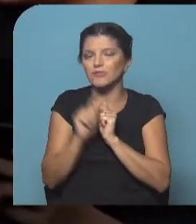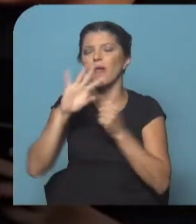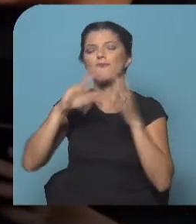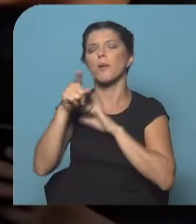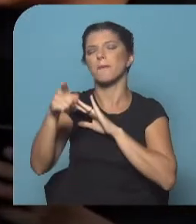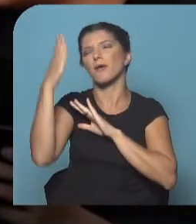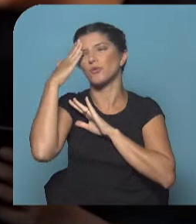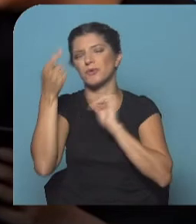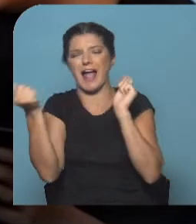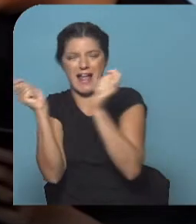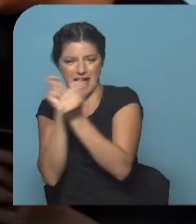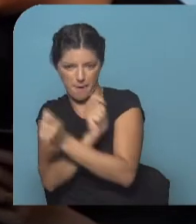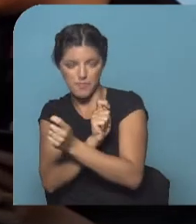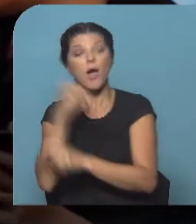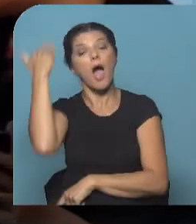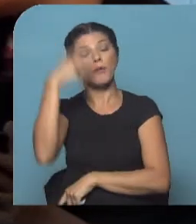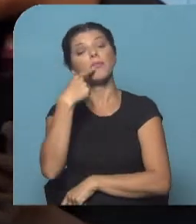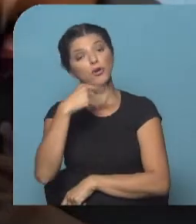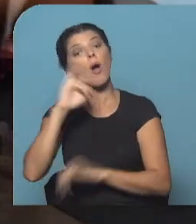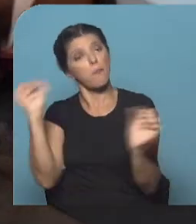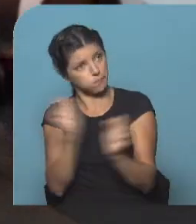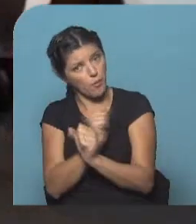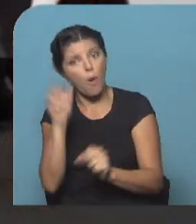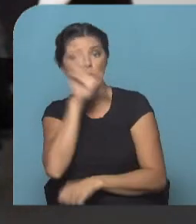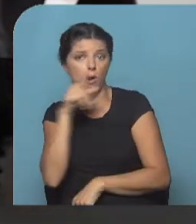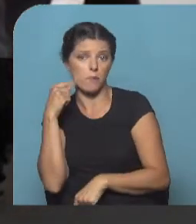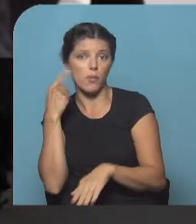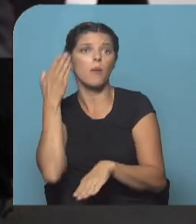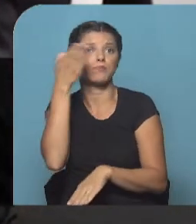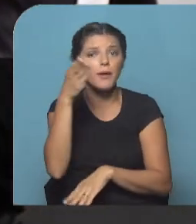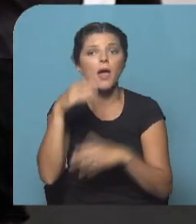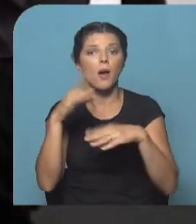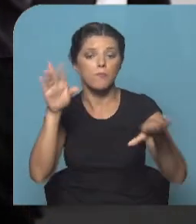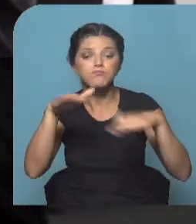culturales, Arabia Saudita las autorizó a participar de eventos deportivos.